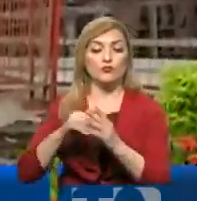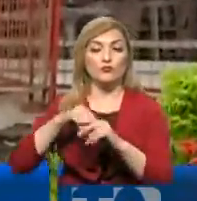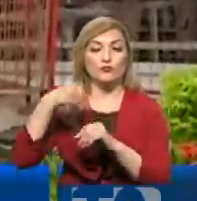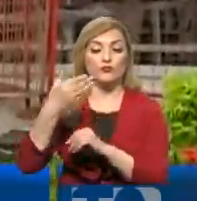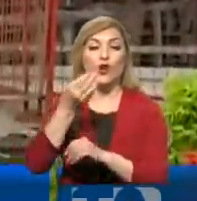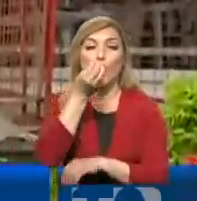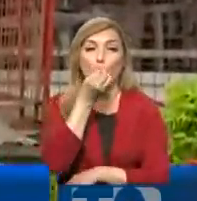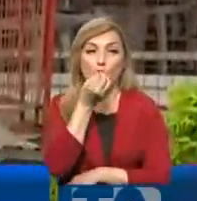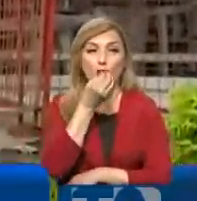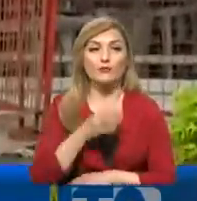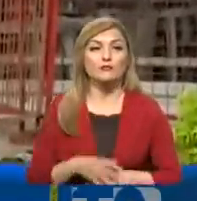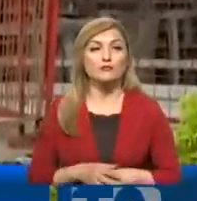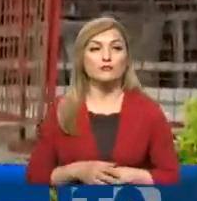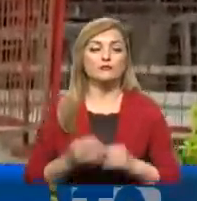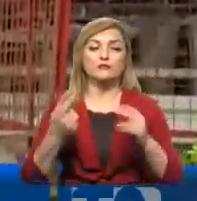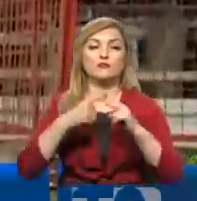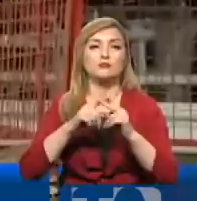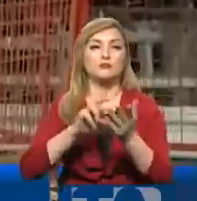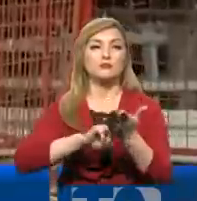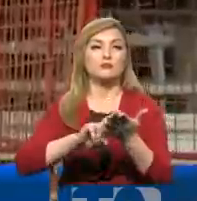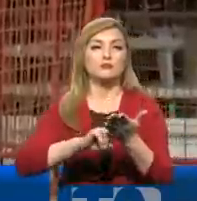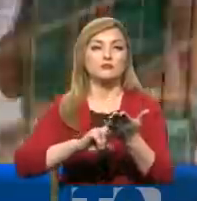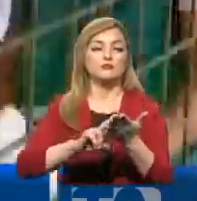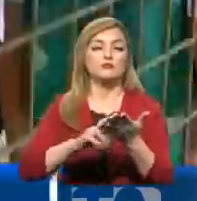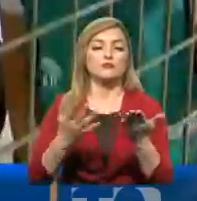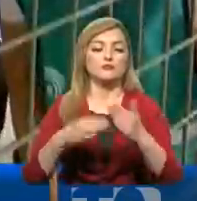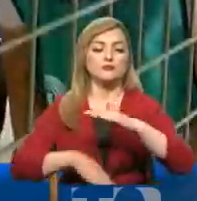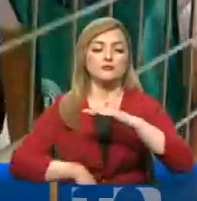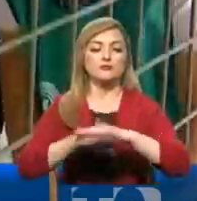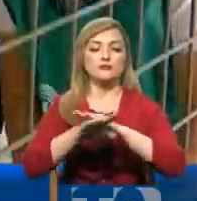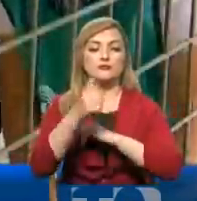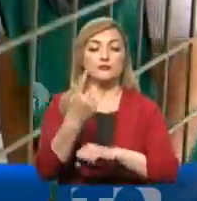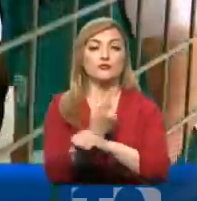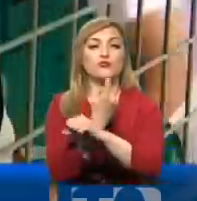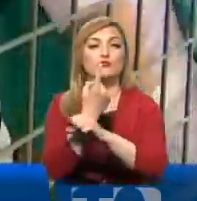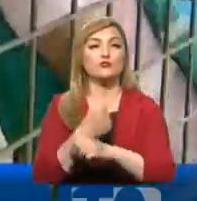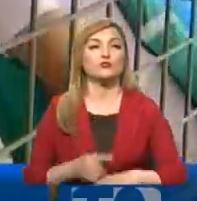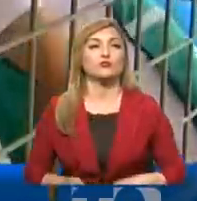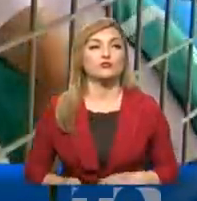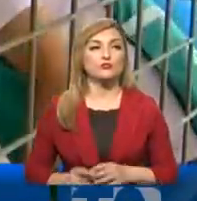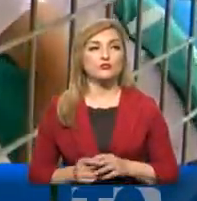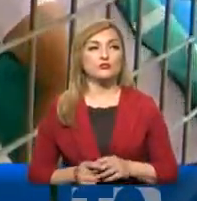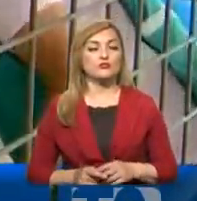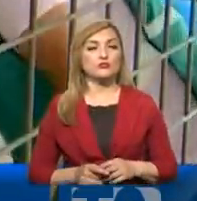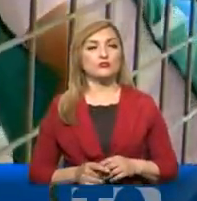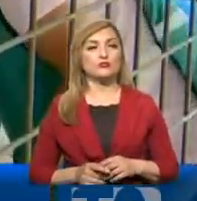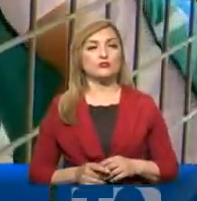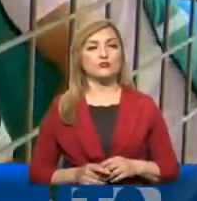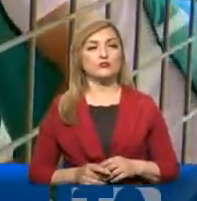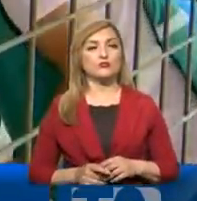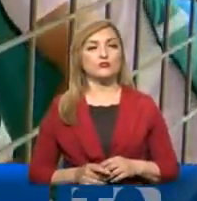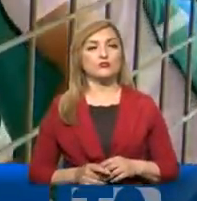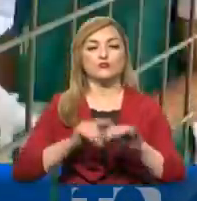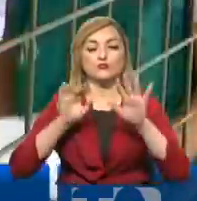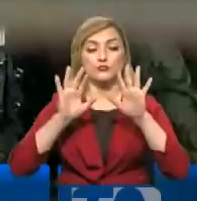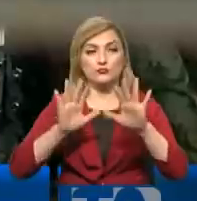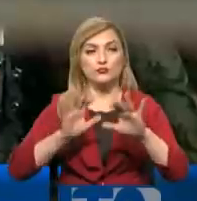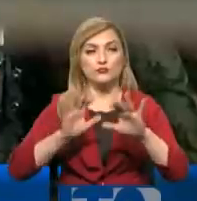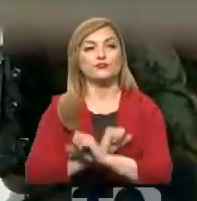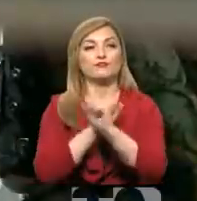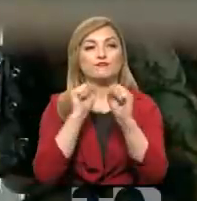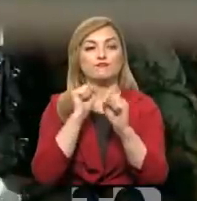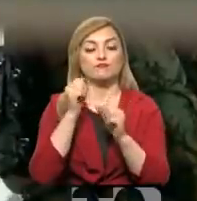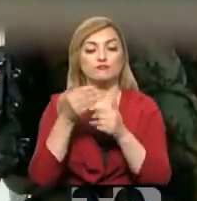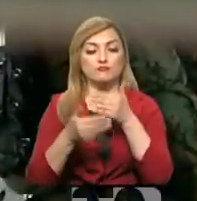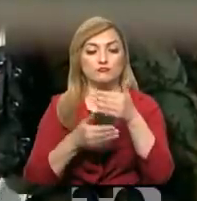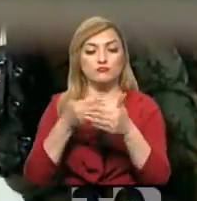se tiene previsto retomar la sesión permanente de escrutinio en máximo una hora. De hecho, a las 10 de la mañana y el